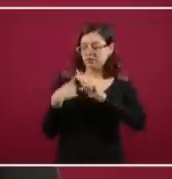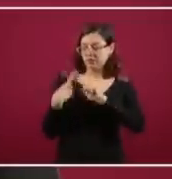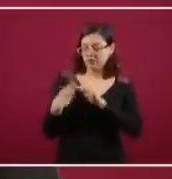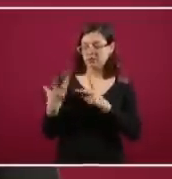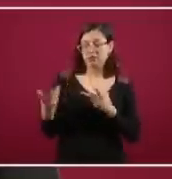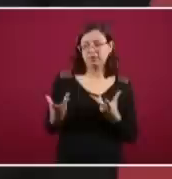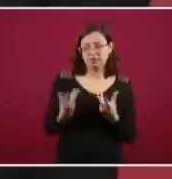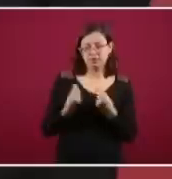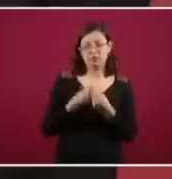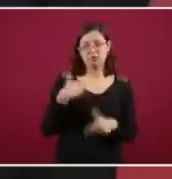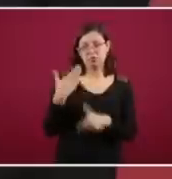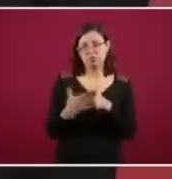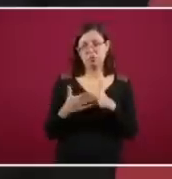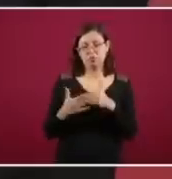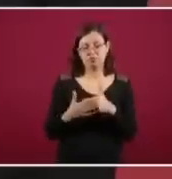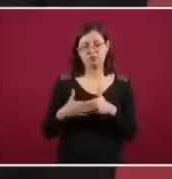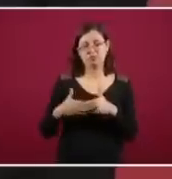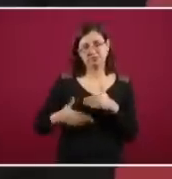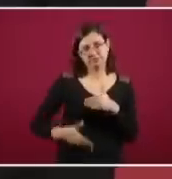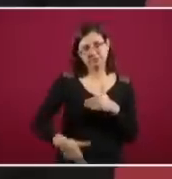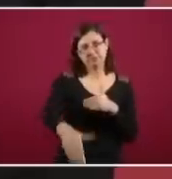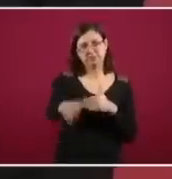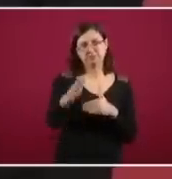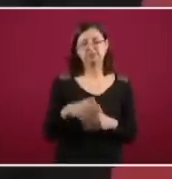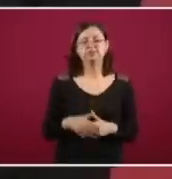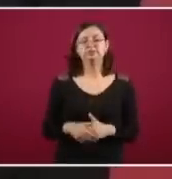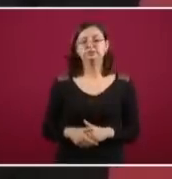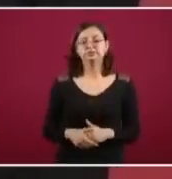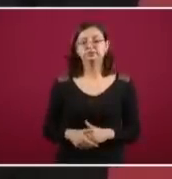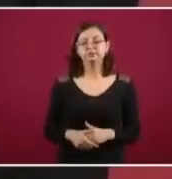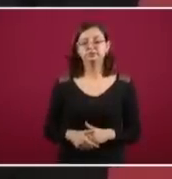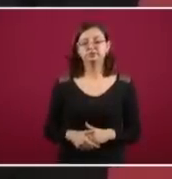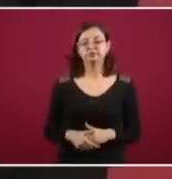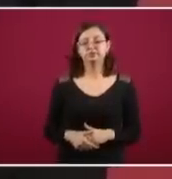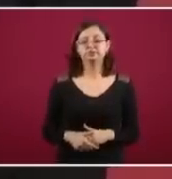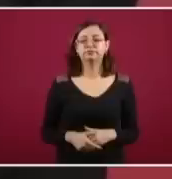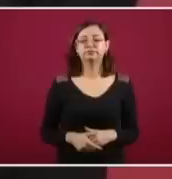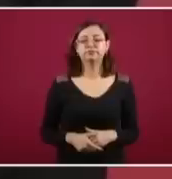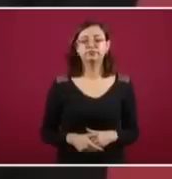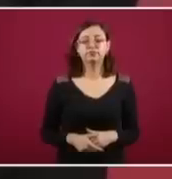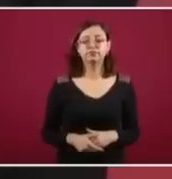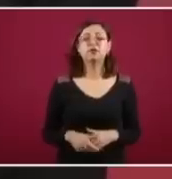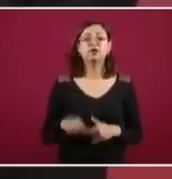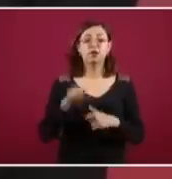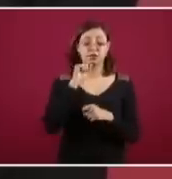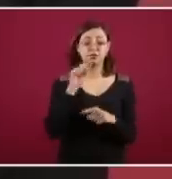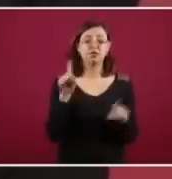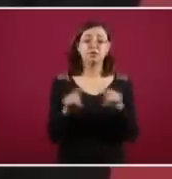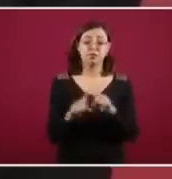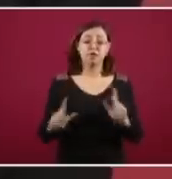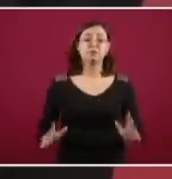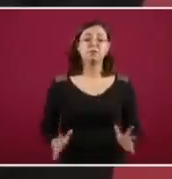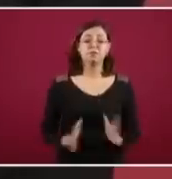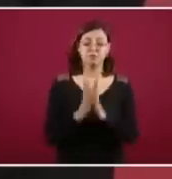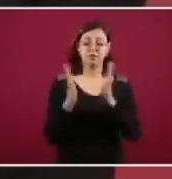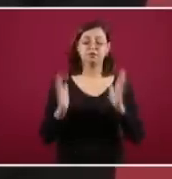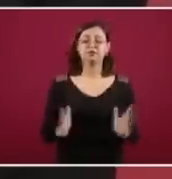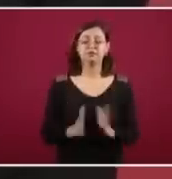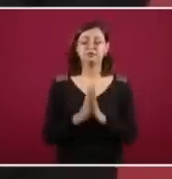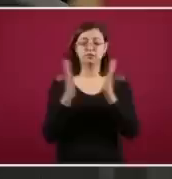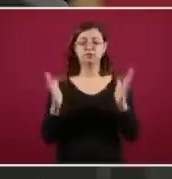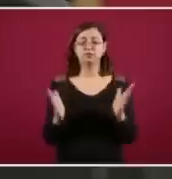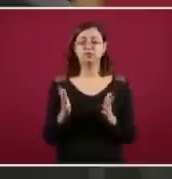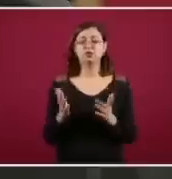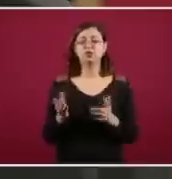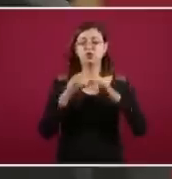está generando en el siguiente plazo. También participaron, y me da mucho gusto decirlo,